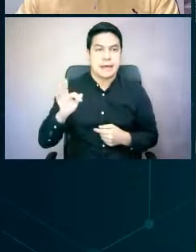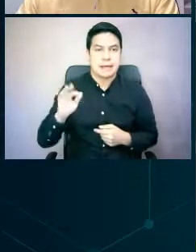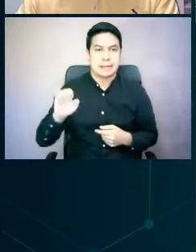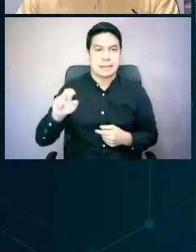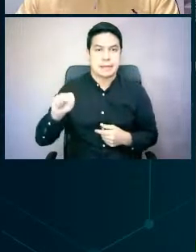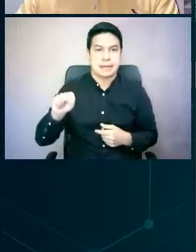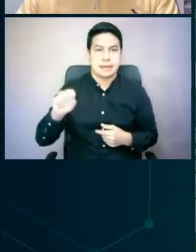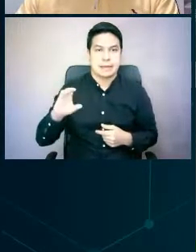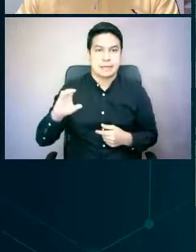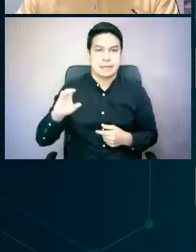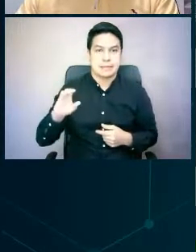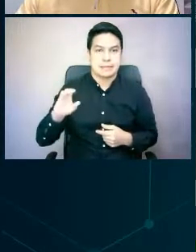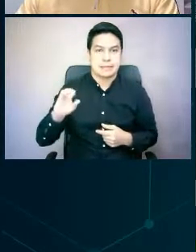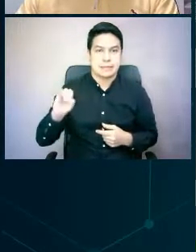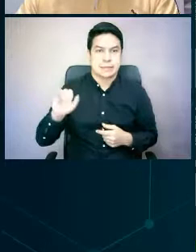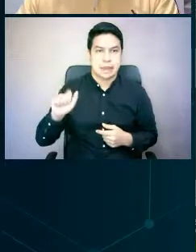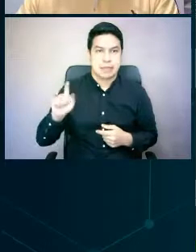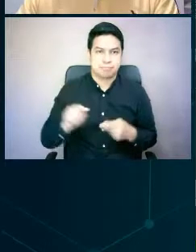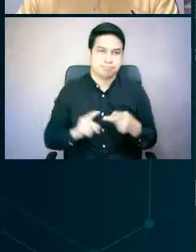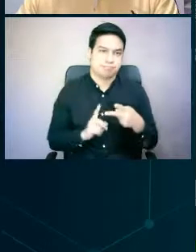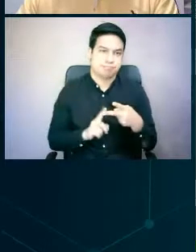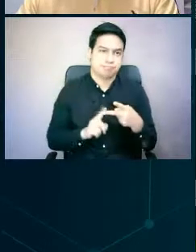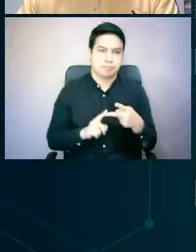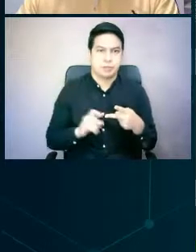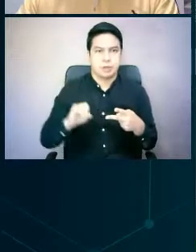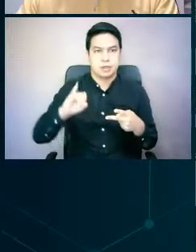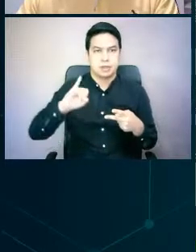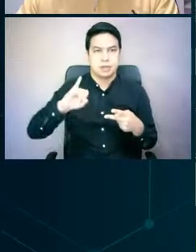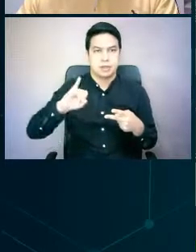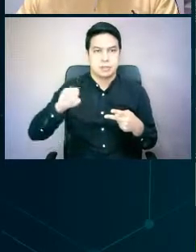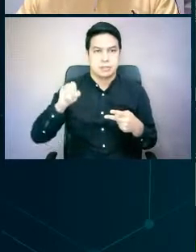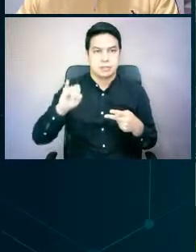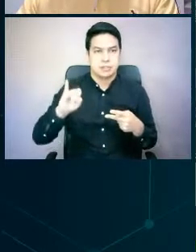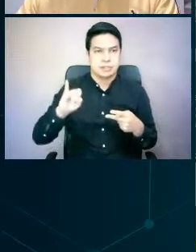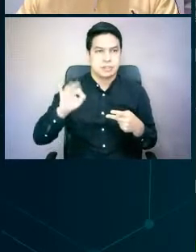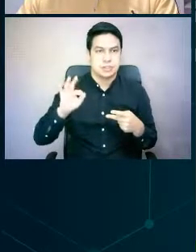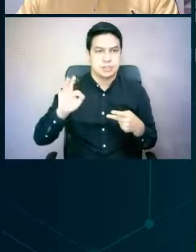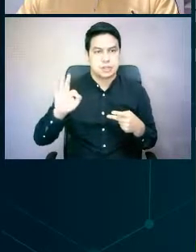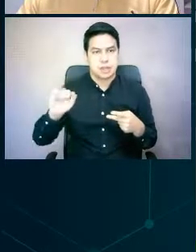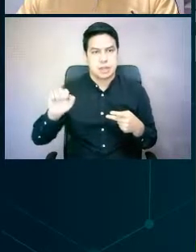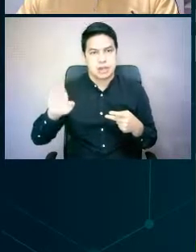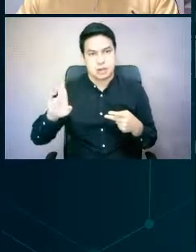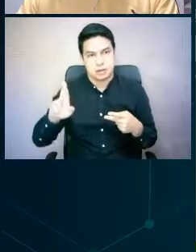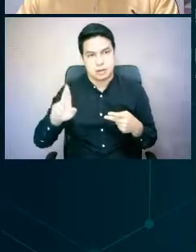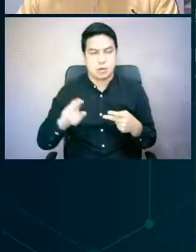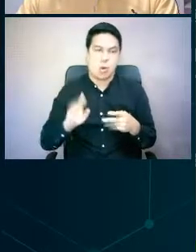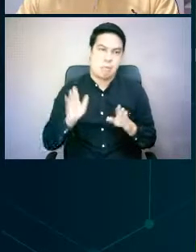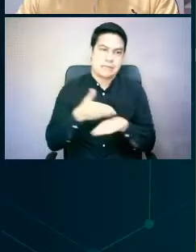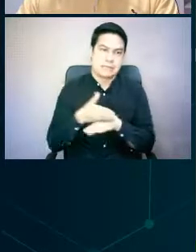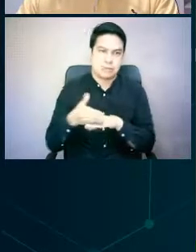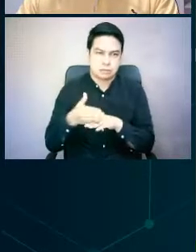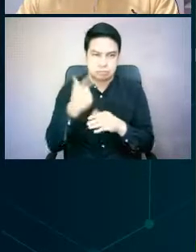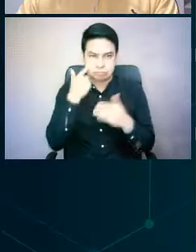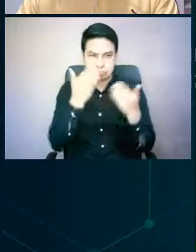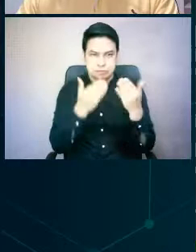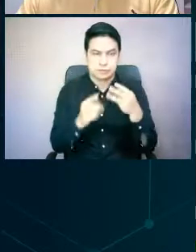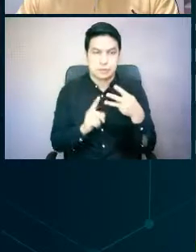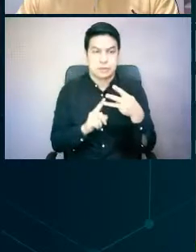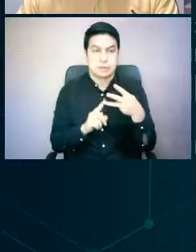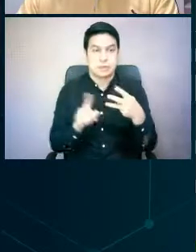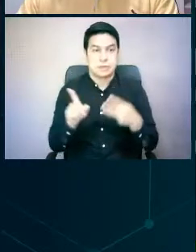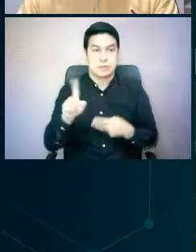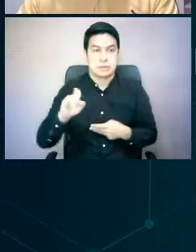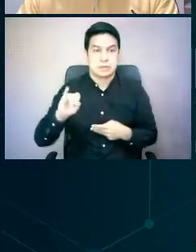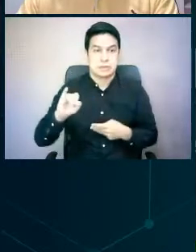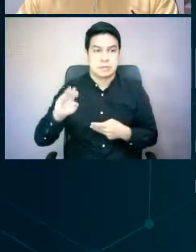el jitter o fluctuación del retardo, la simetría del canal y la